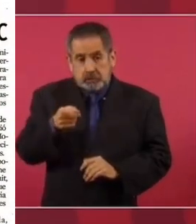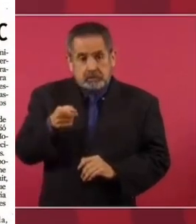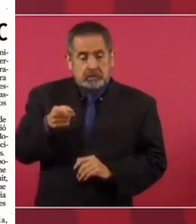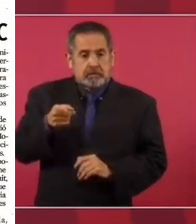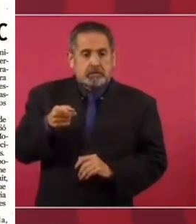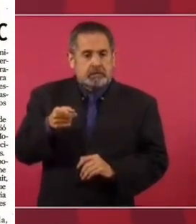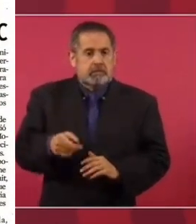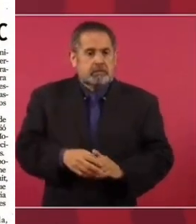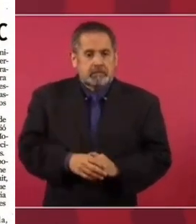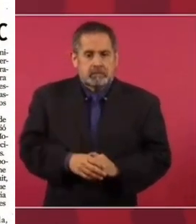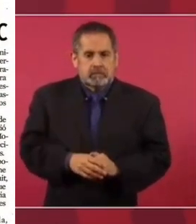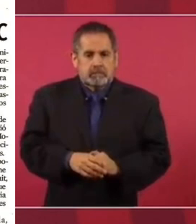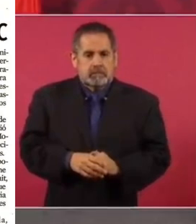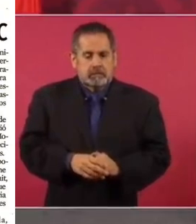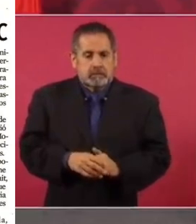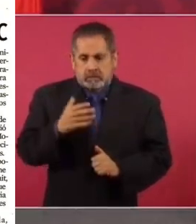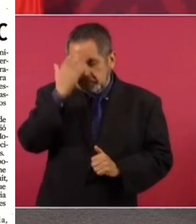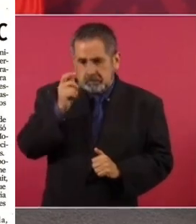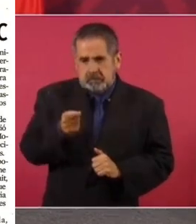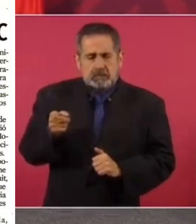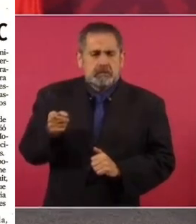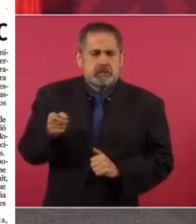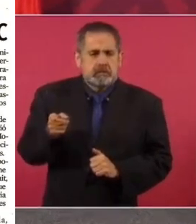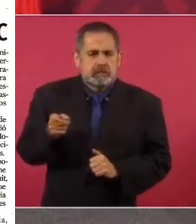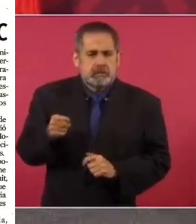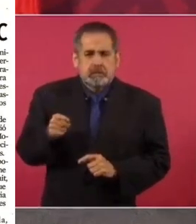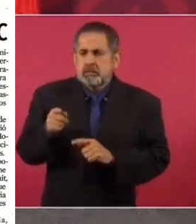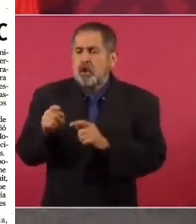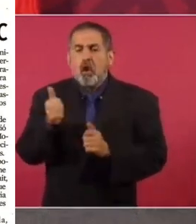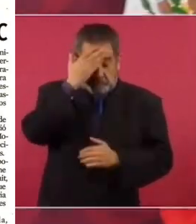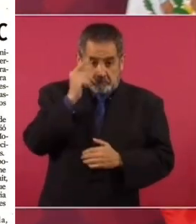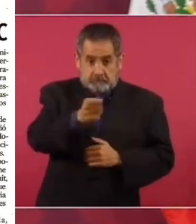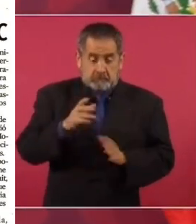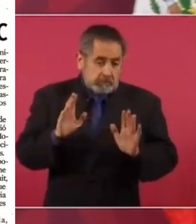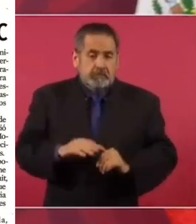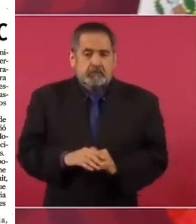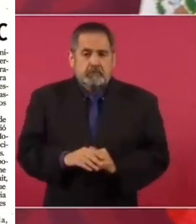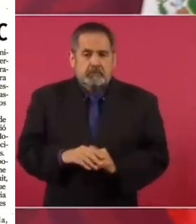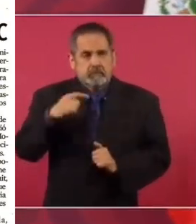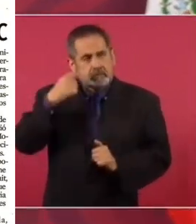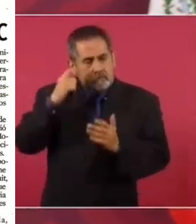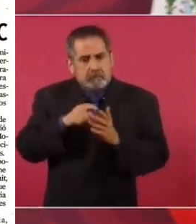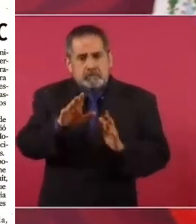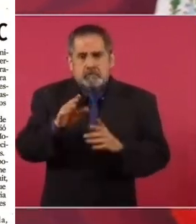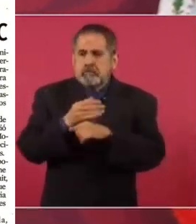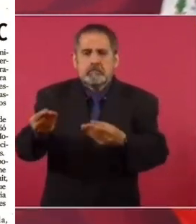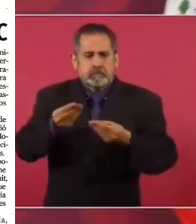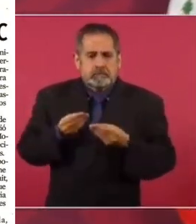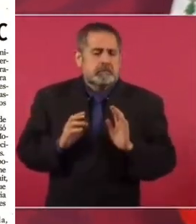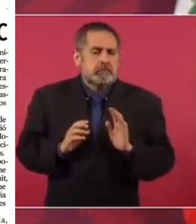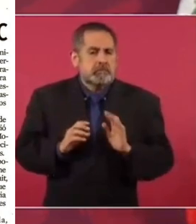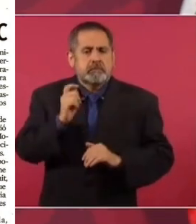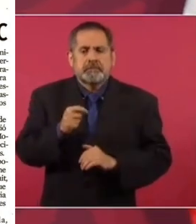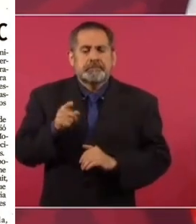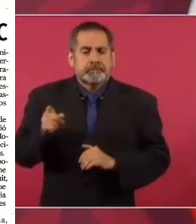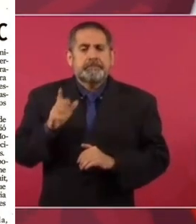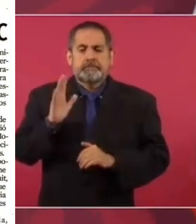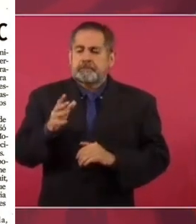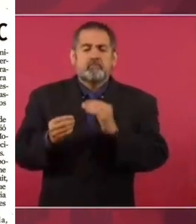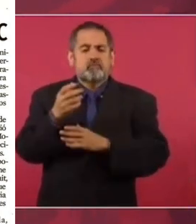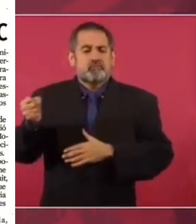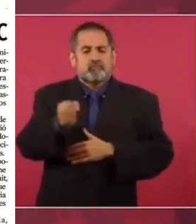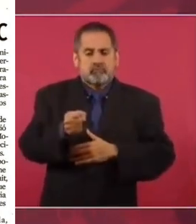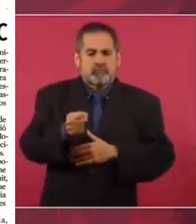si le dieron otras opciones. Lo que sí me informaron es que ya se